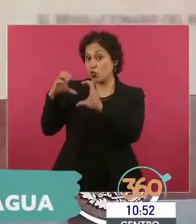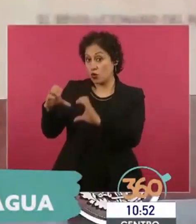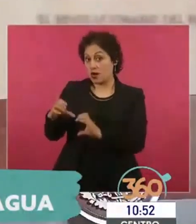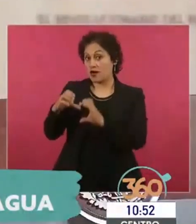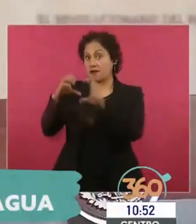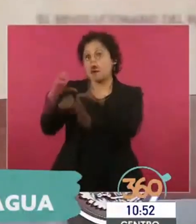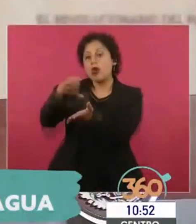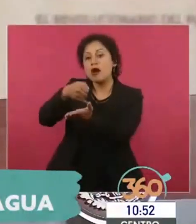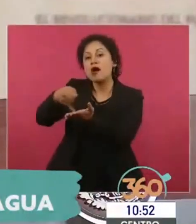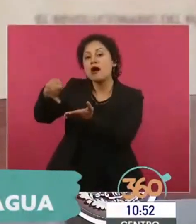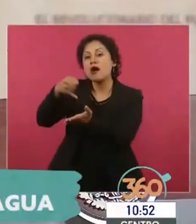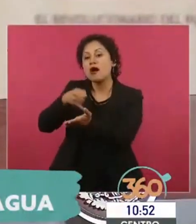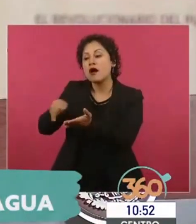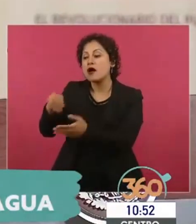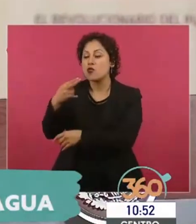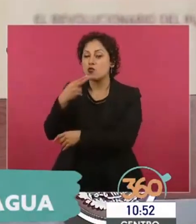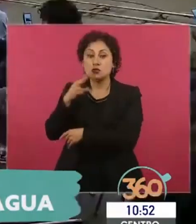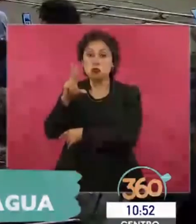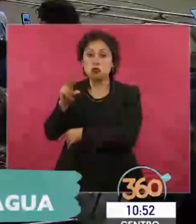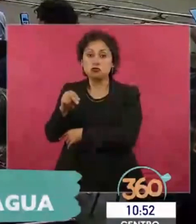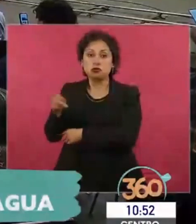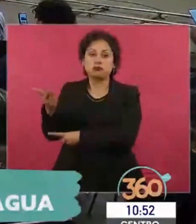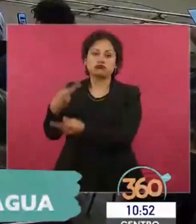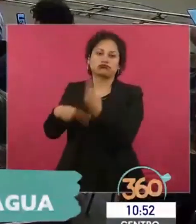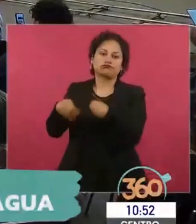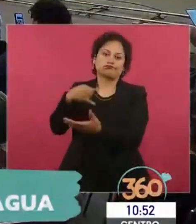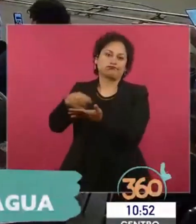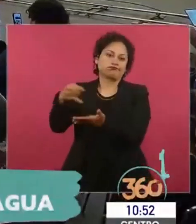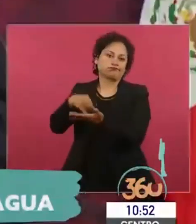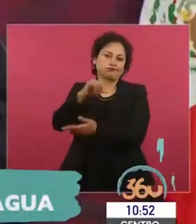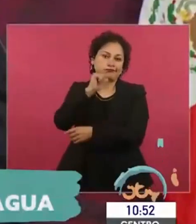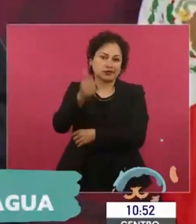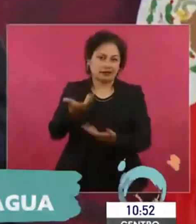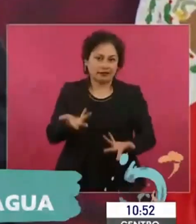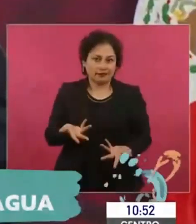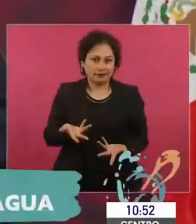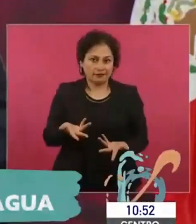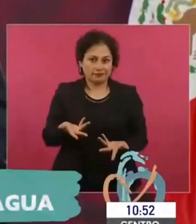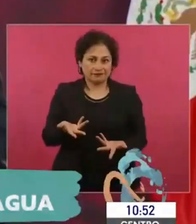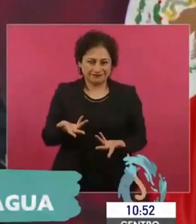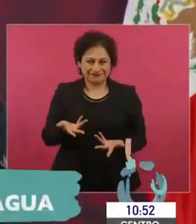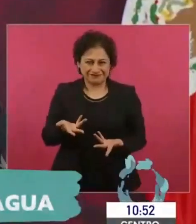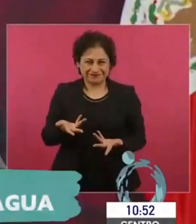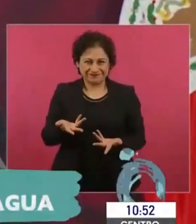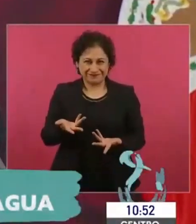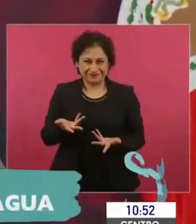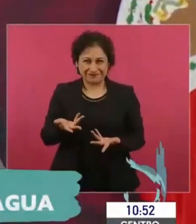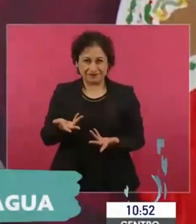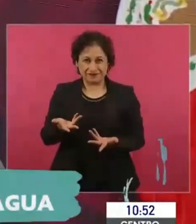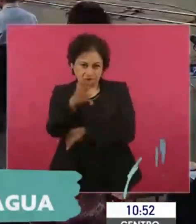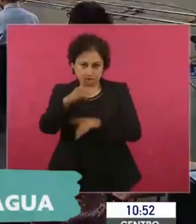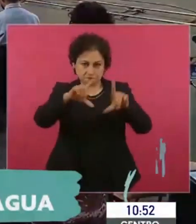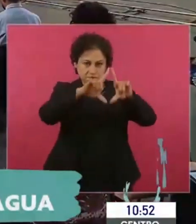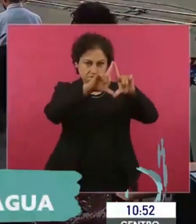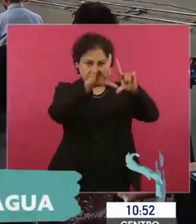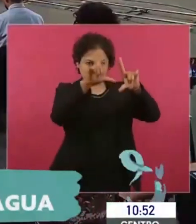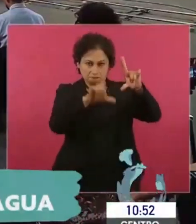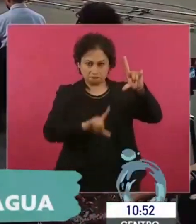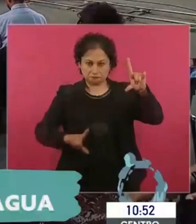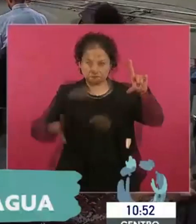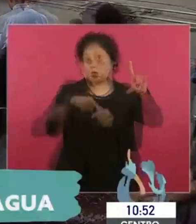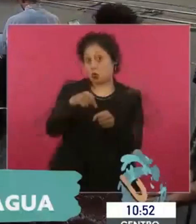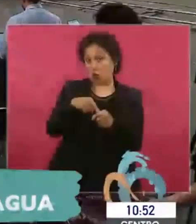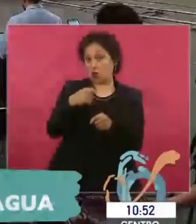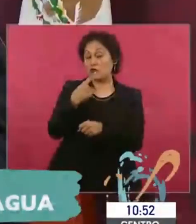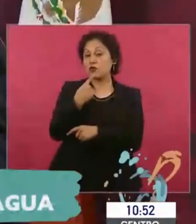seca con riego no se tiene suficiente no hay mayor producción lo